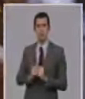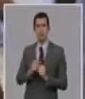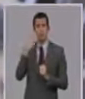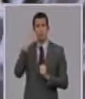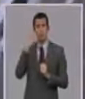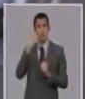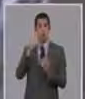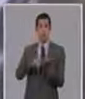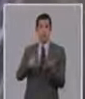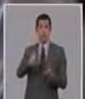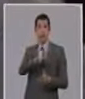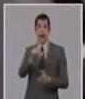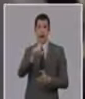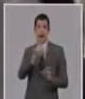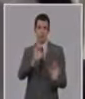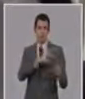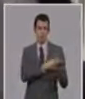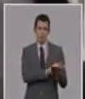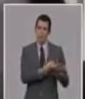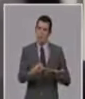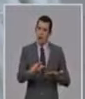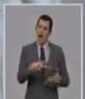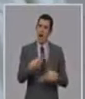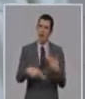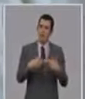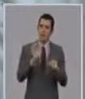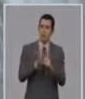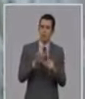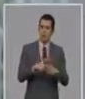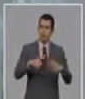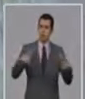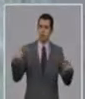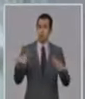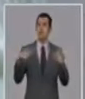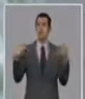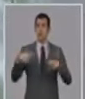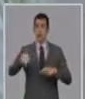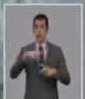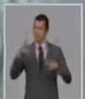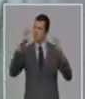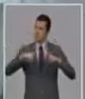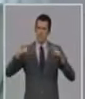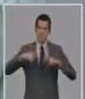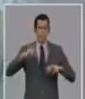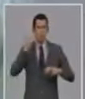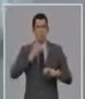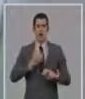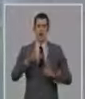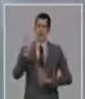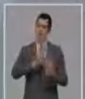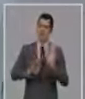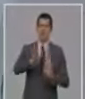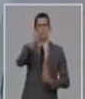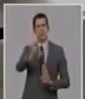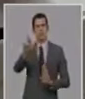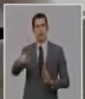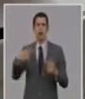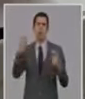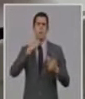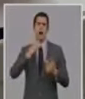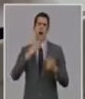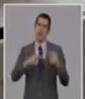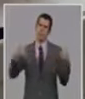en el territorio durante los últimos días, los especialistas insisten en la prevención y en la vigilancia estricta de